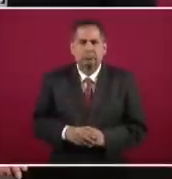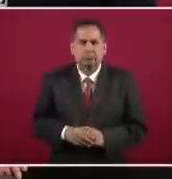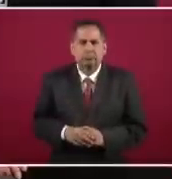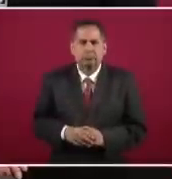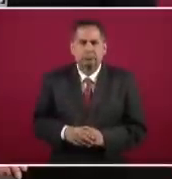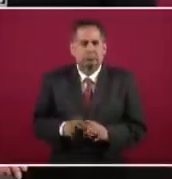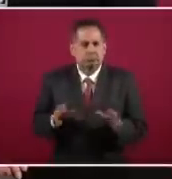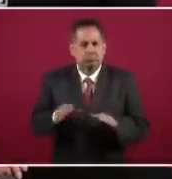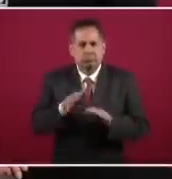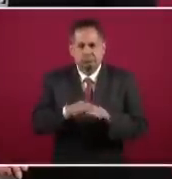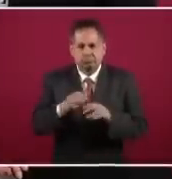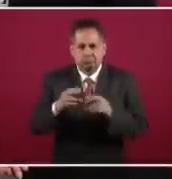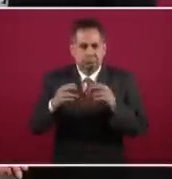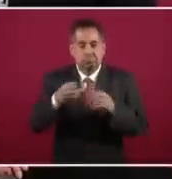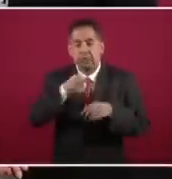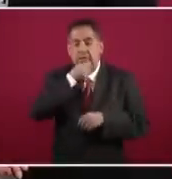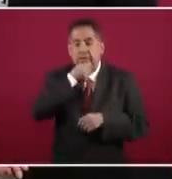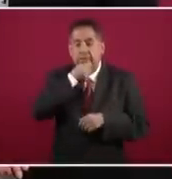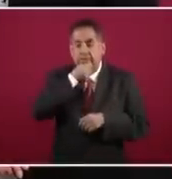por el sonido.